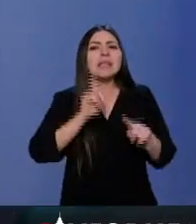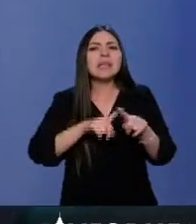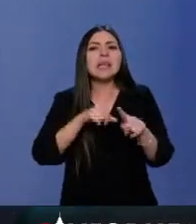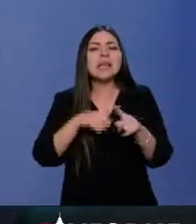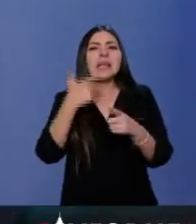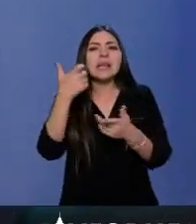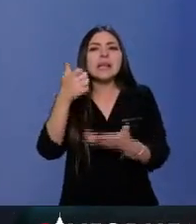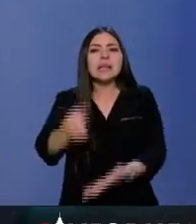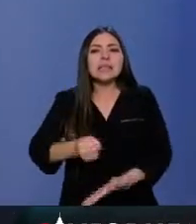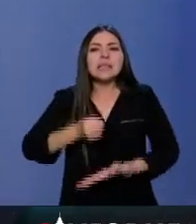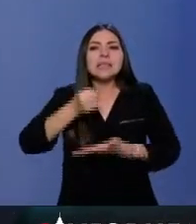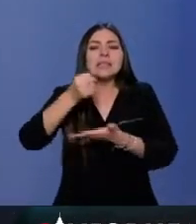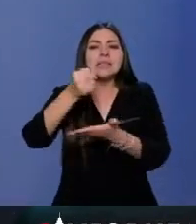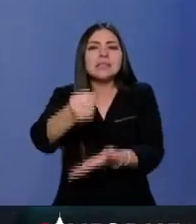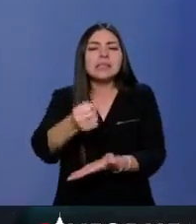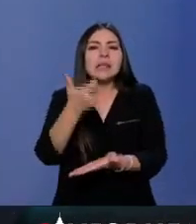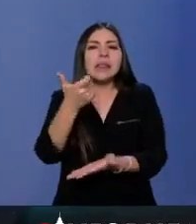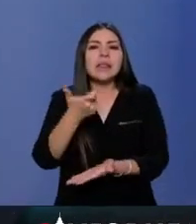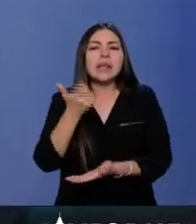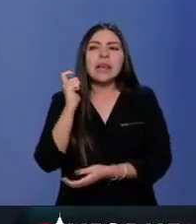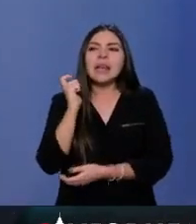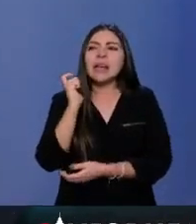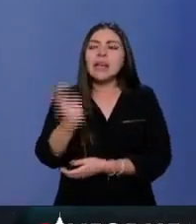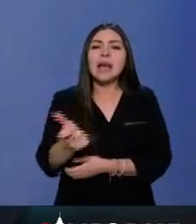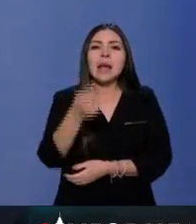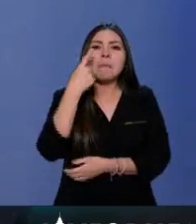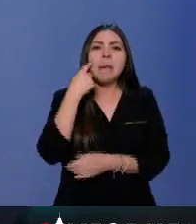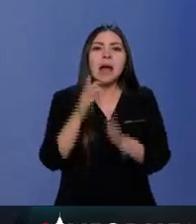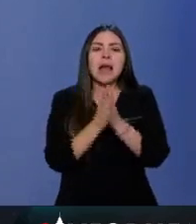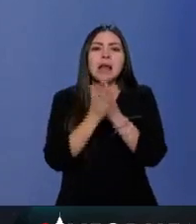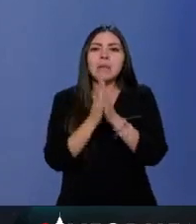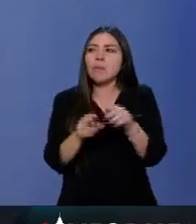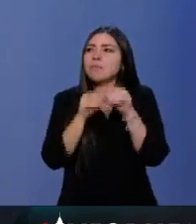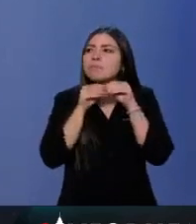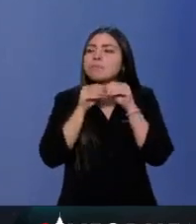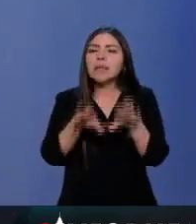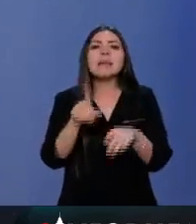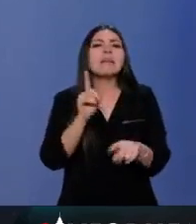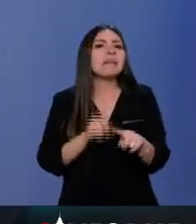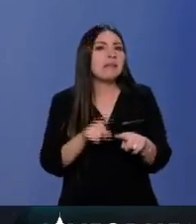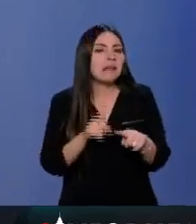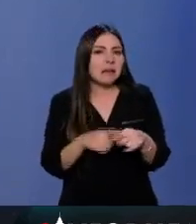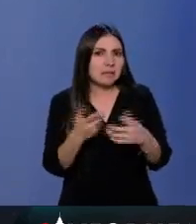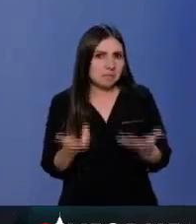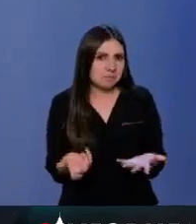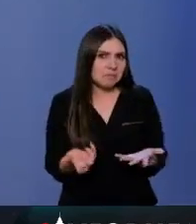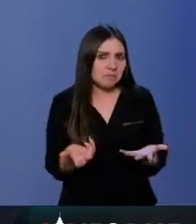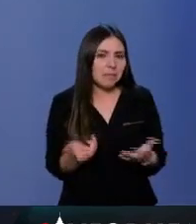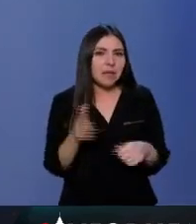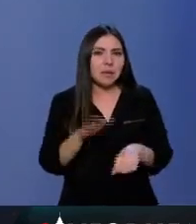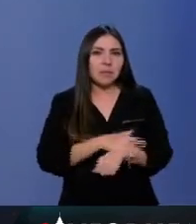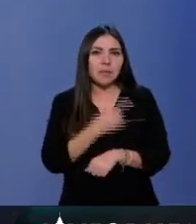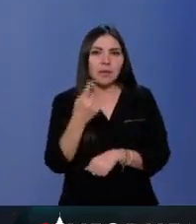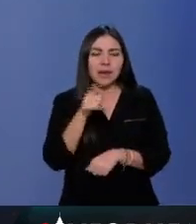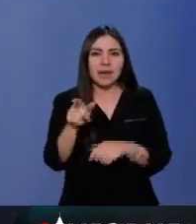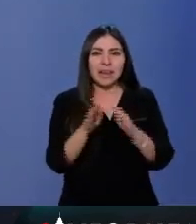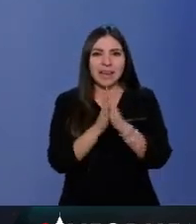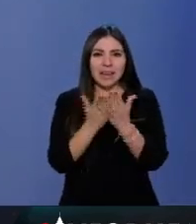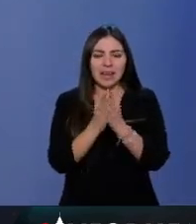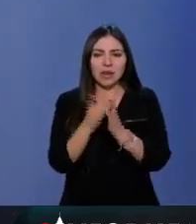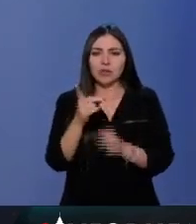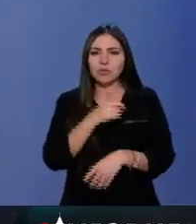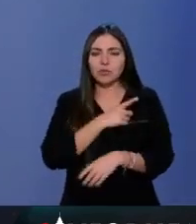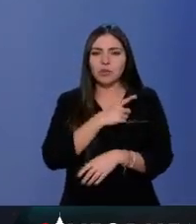dinero, para publicar este libro, porque lo que entonces pasó con la editorial es que puso solo